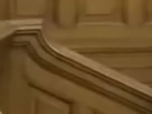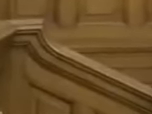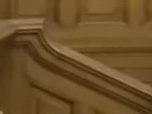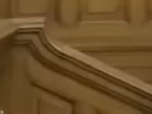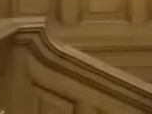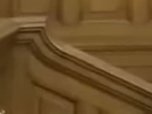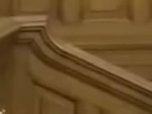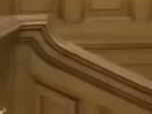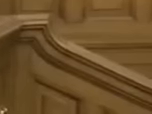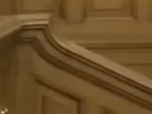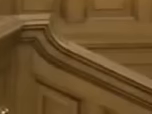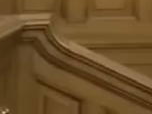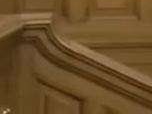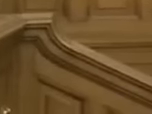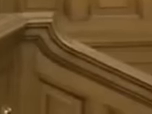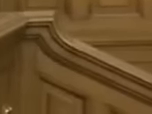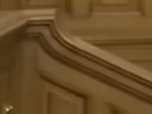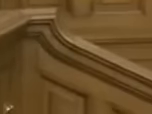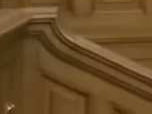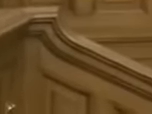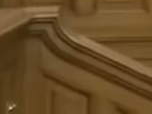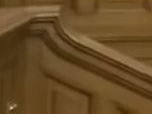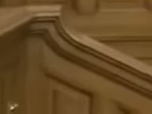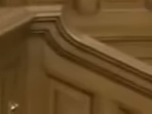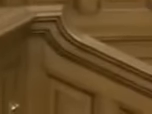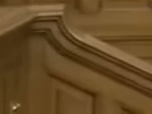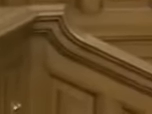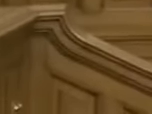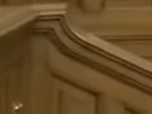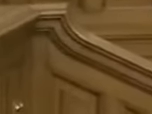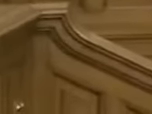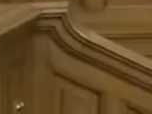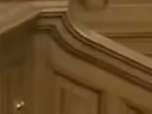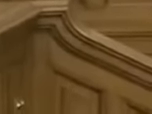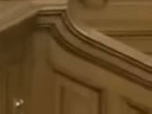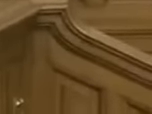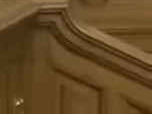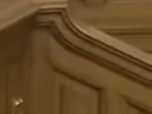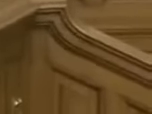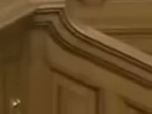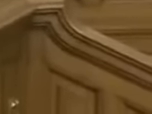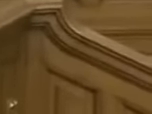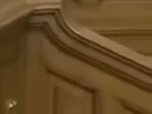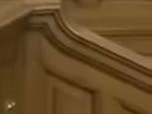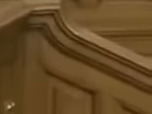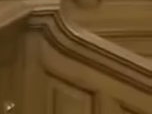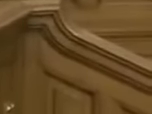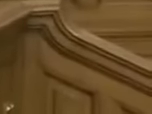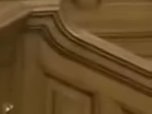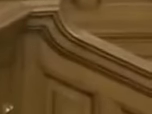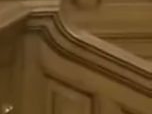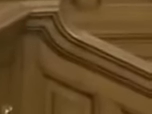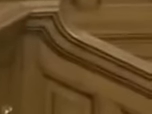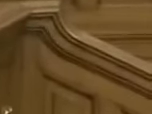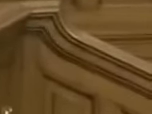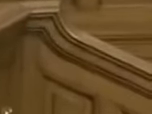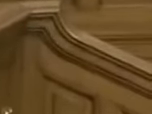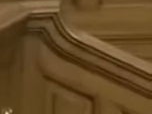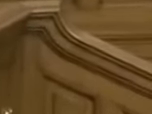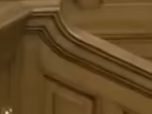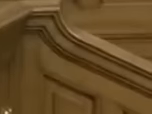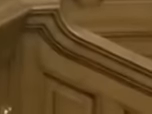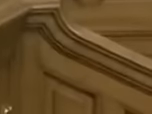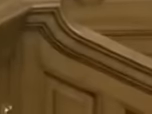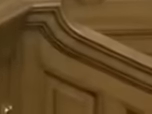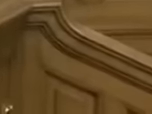Invitándolos e invitándolas a todo el pueblo venezolano, así como vamos a debatir el tema de las ONG, que no son más que unas de